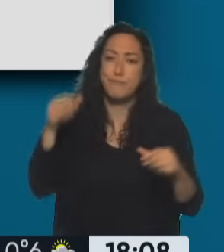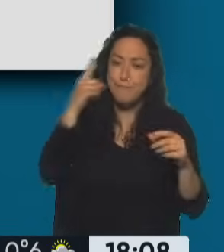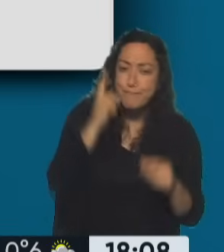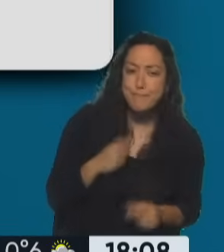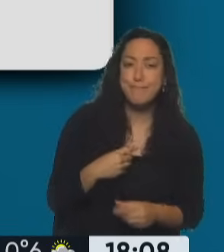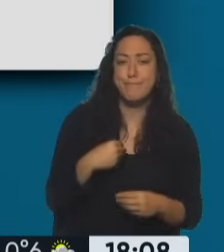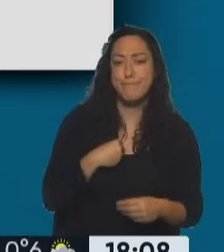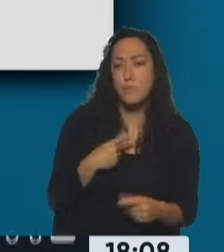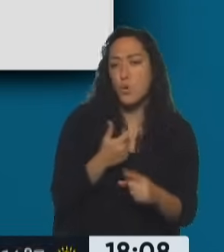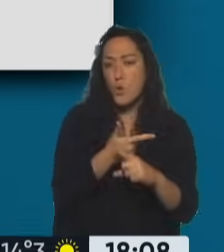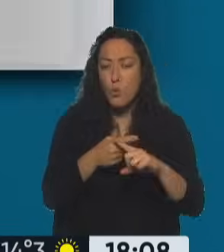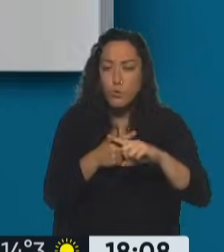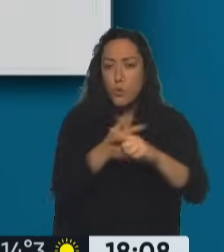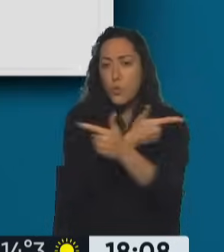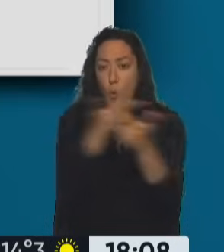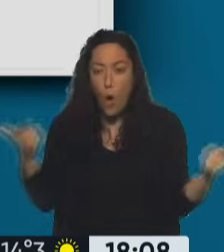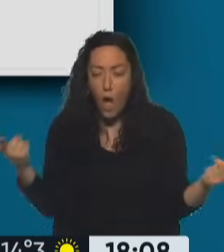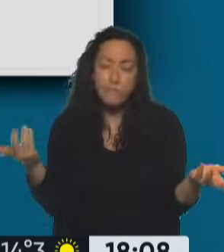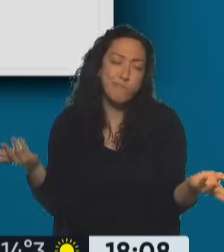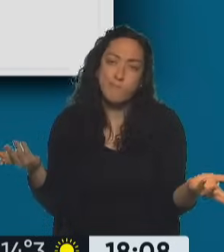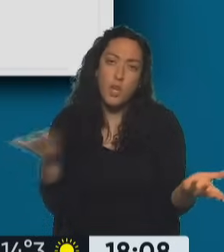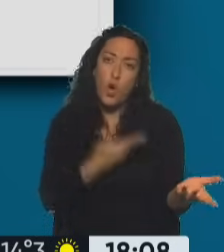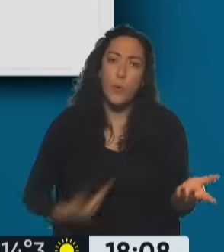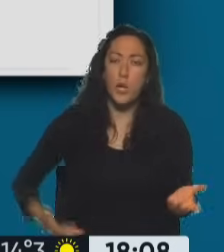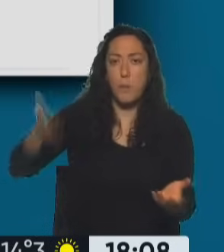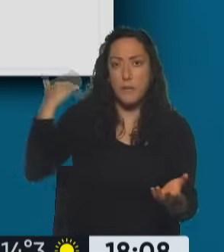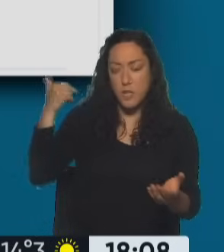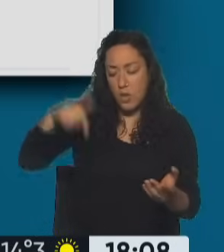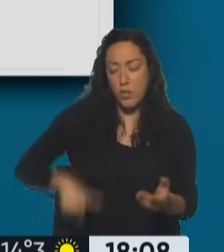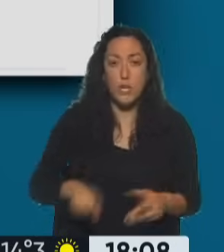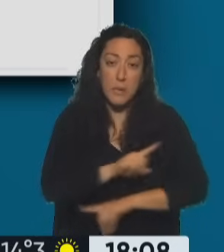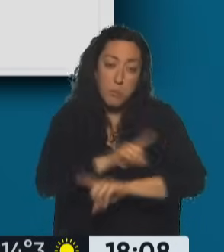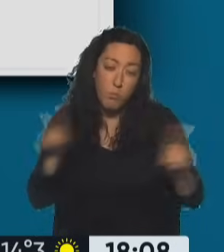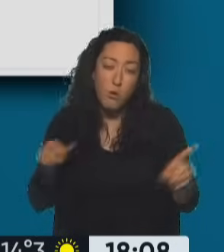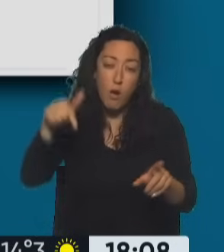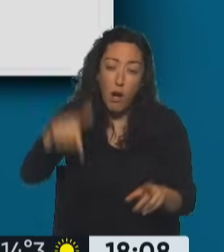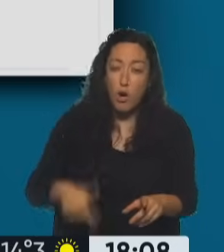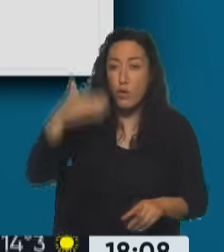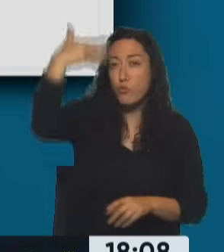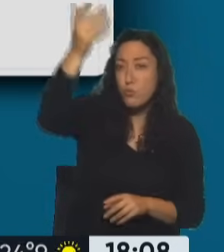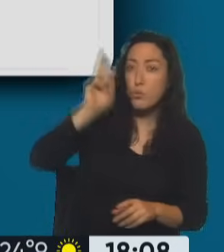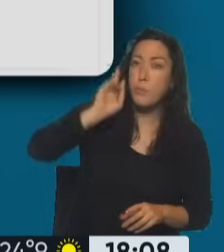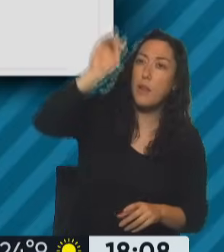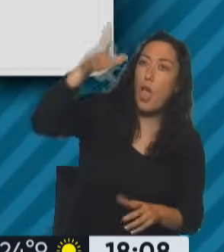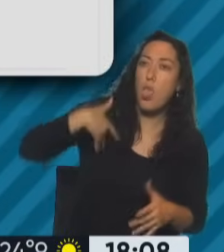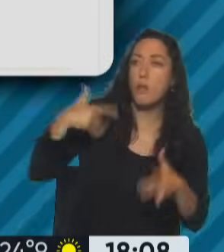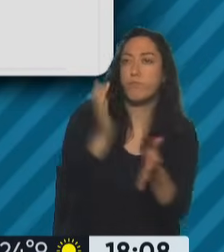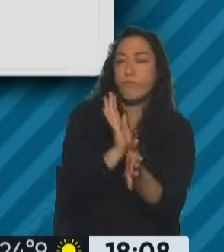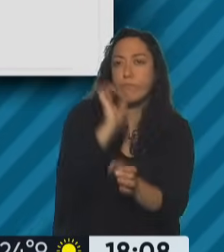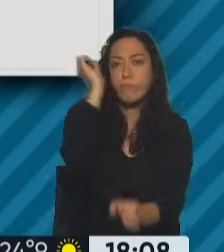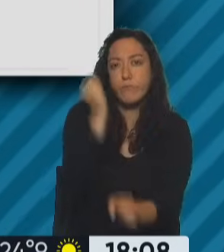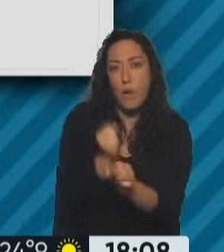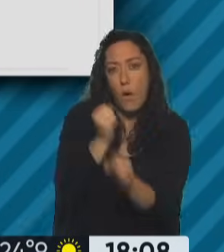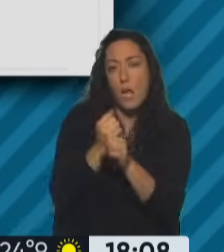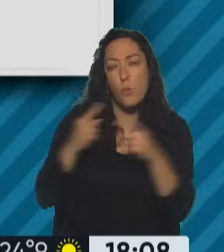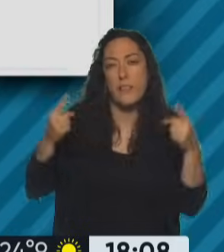la desesperanza. El anterior gobierno no lo hizo, el actual tampoco. Ya es hora de mirar hacia adelante, ya es hora de trabajar por